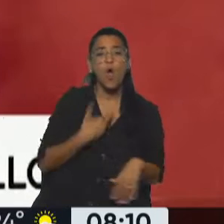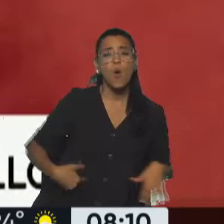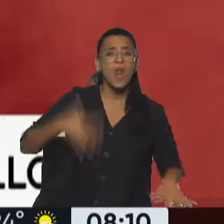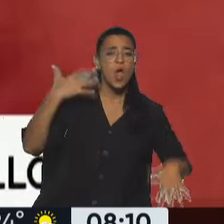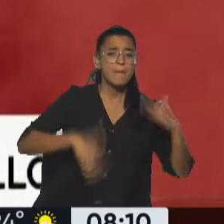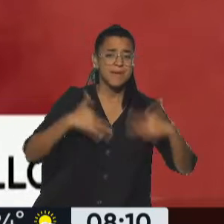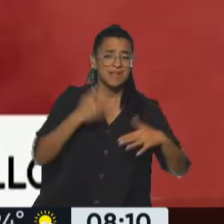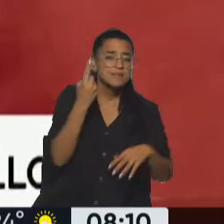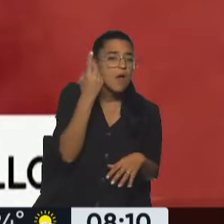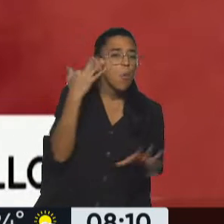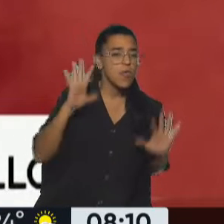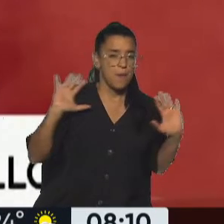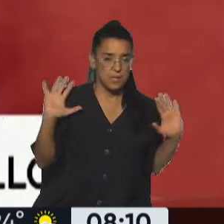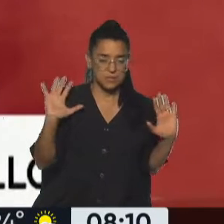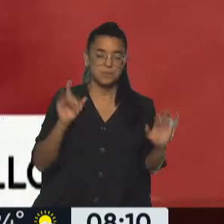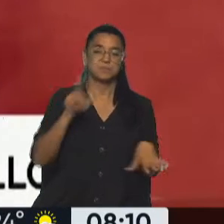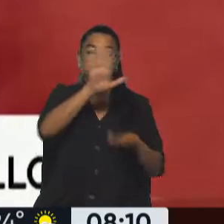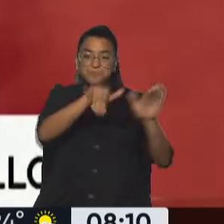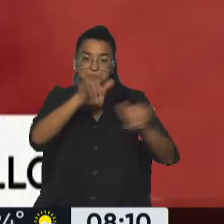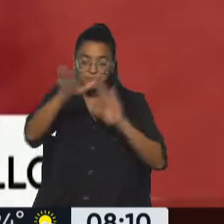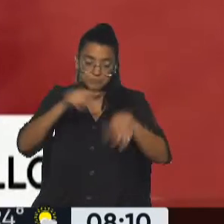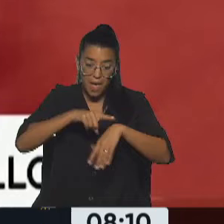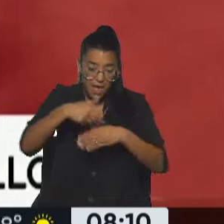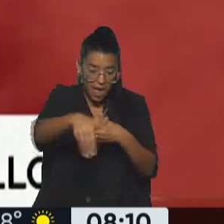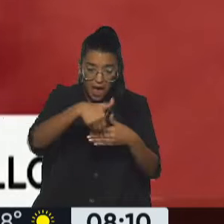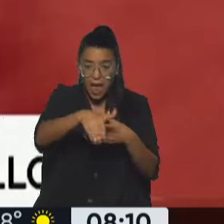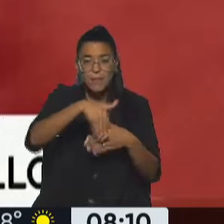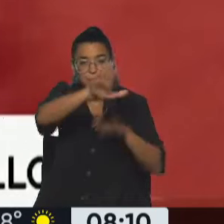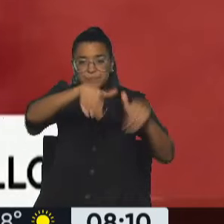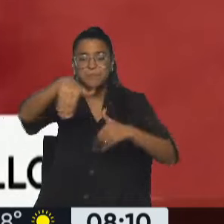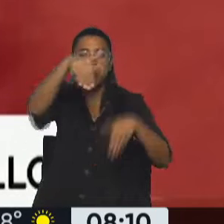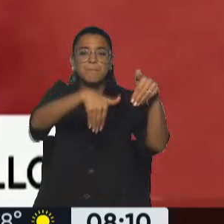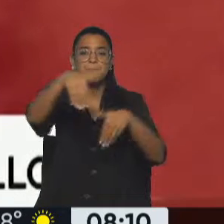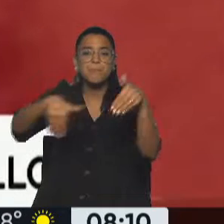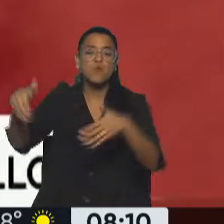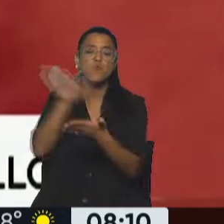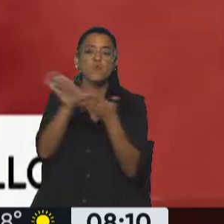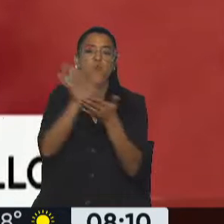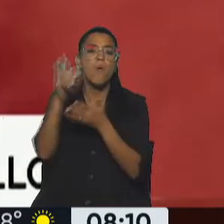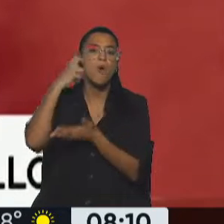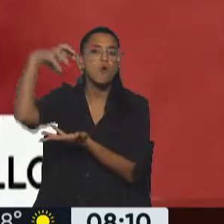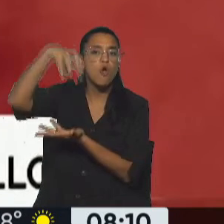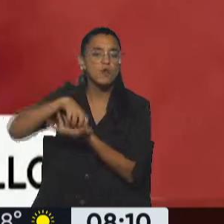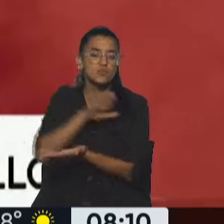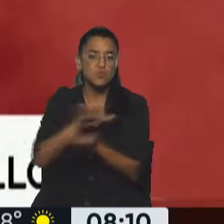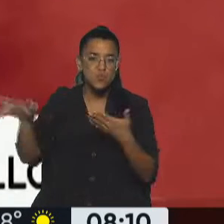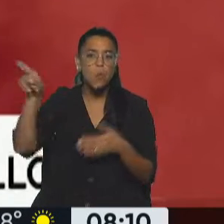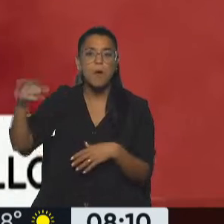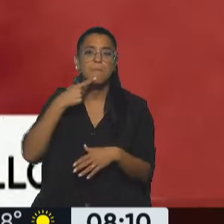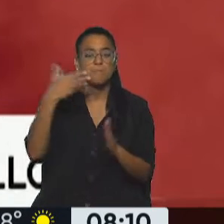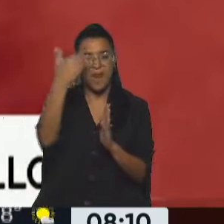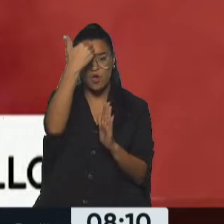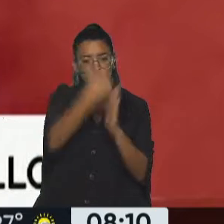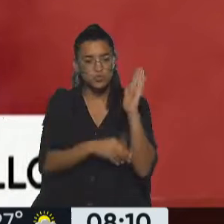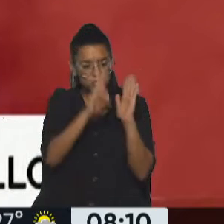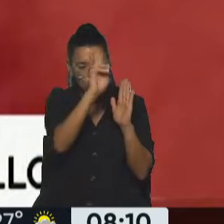excepcional. Convocar en el más breve plazo a elecciones para un nuevo Congreso con facultades